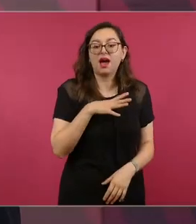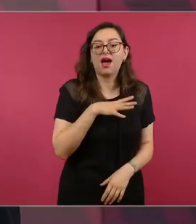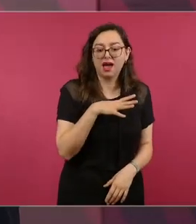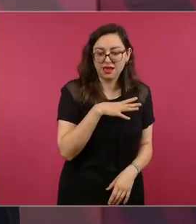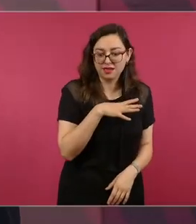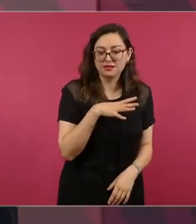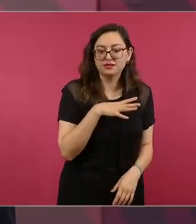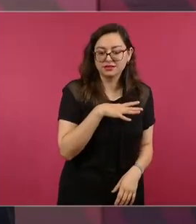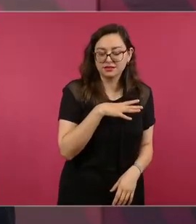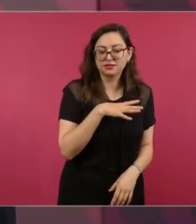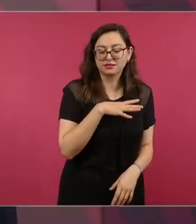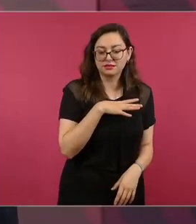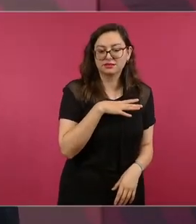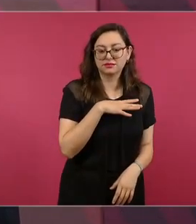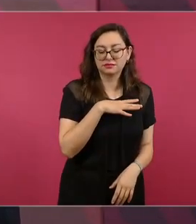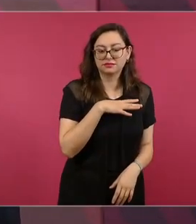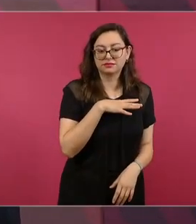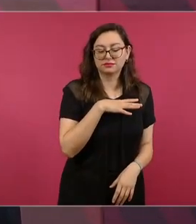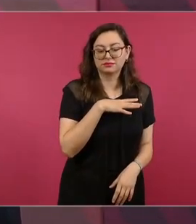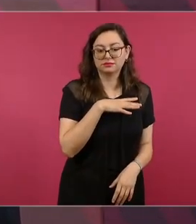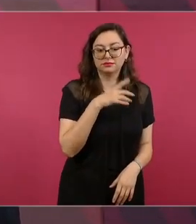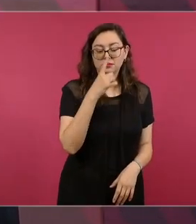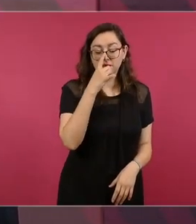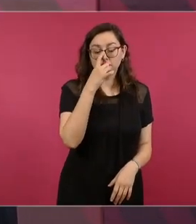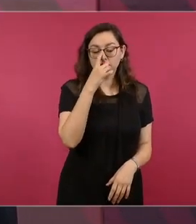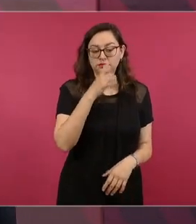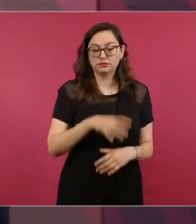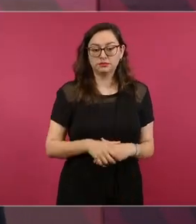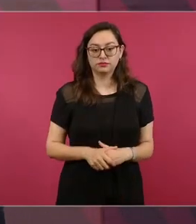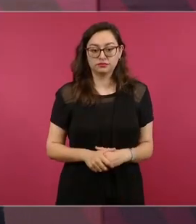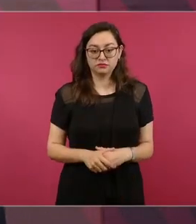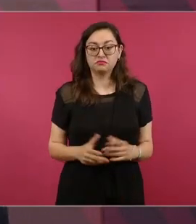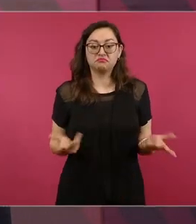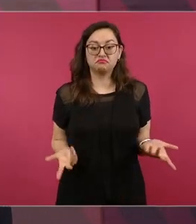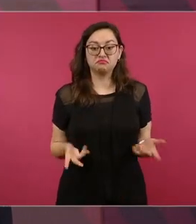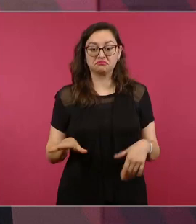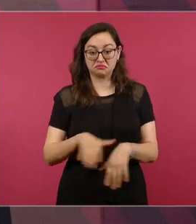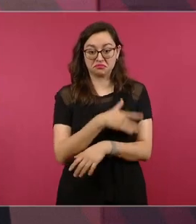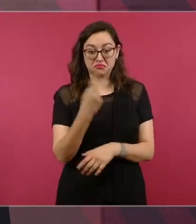no ganan con los medios